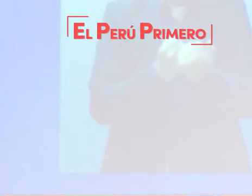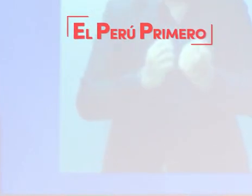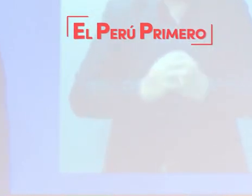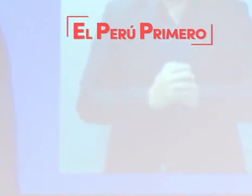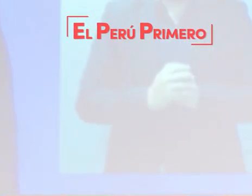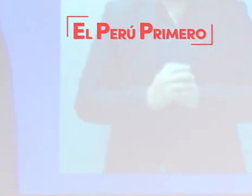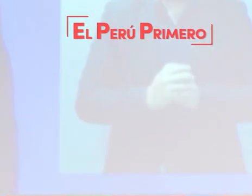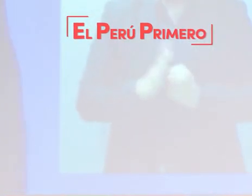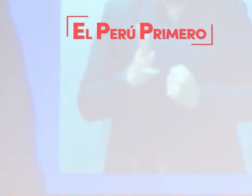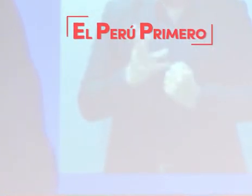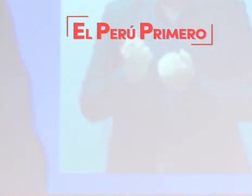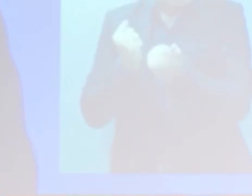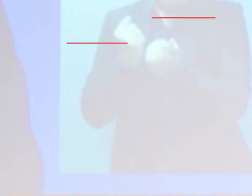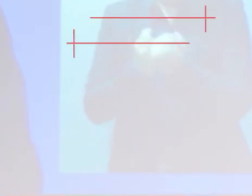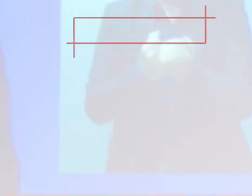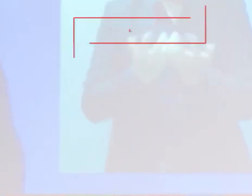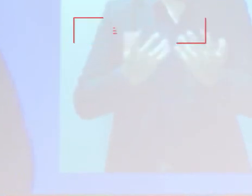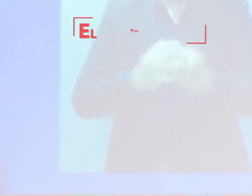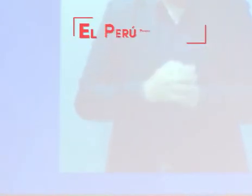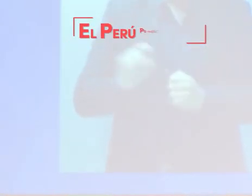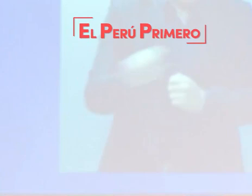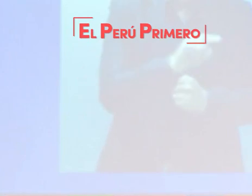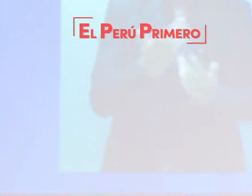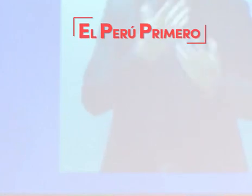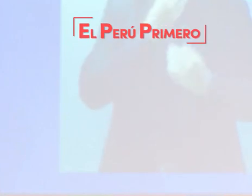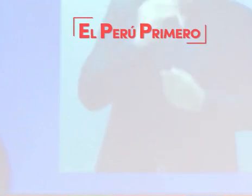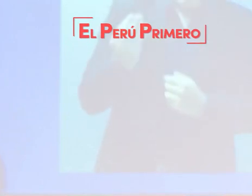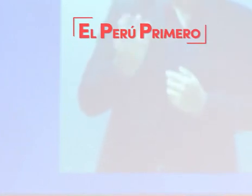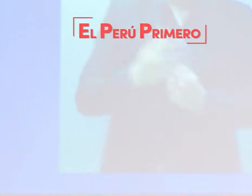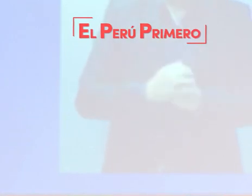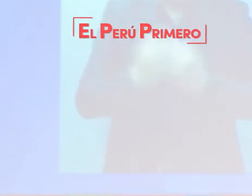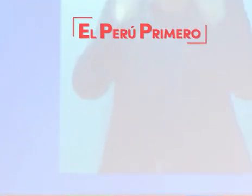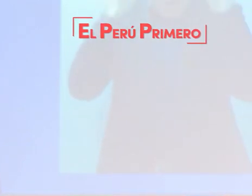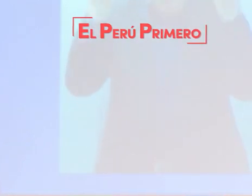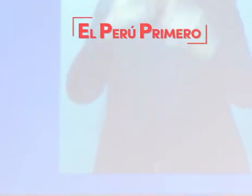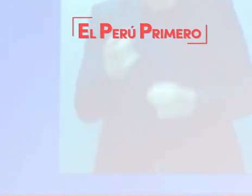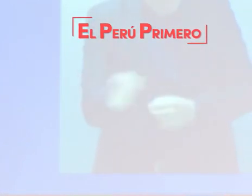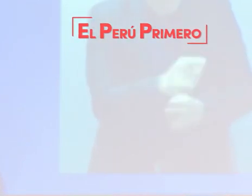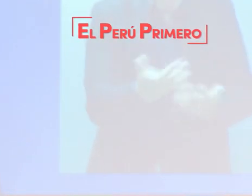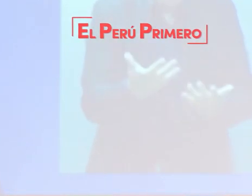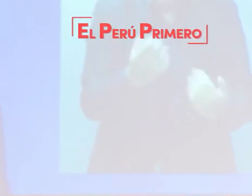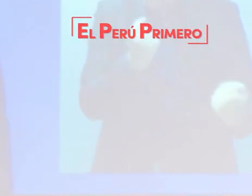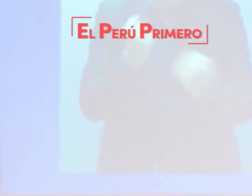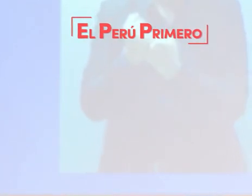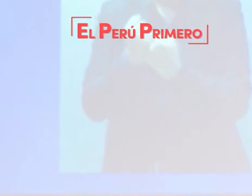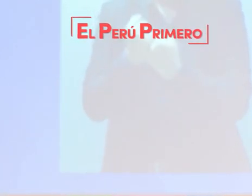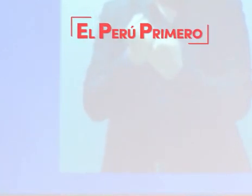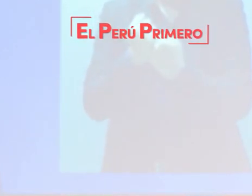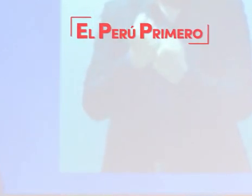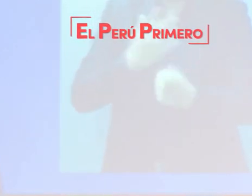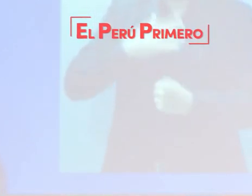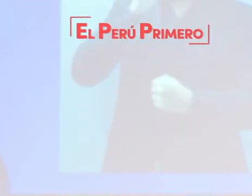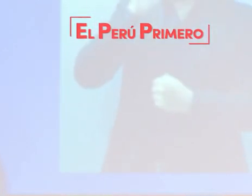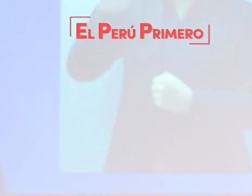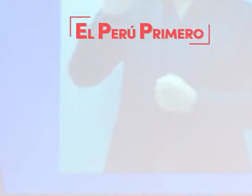más importante es el recurso humano, ustedes. Es el más importante. Con su compromiso